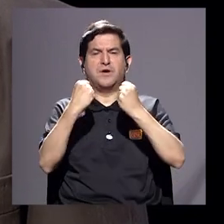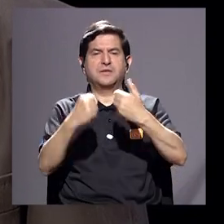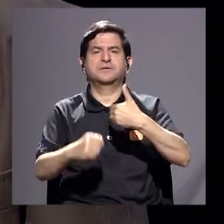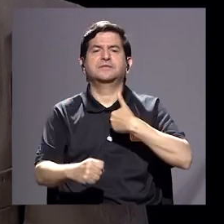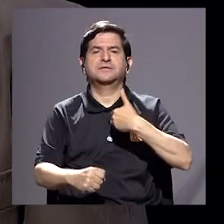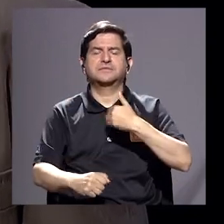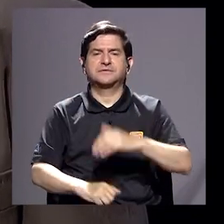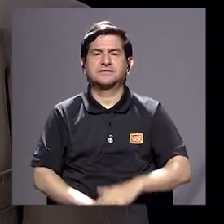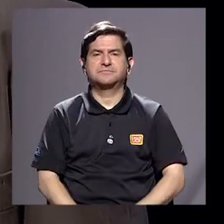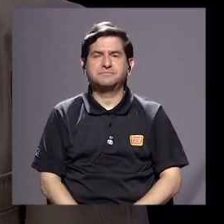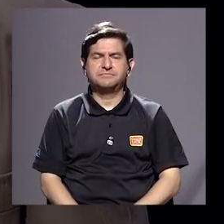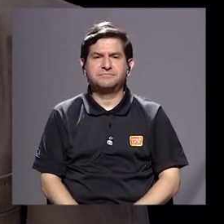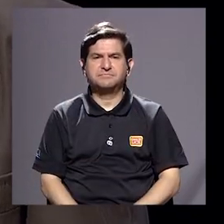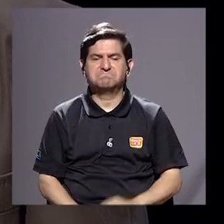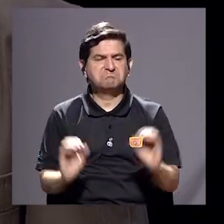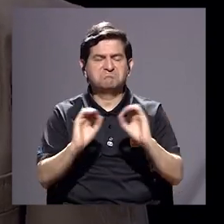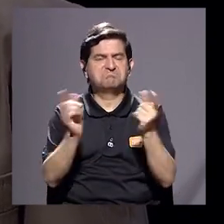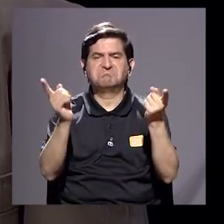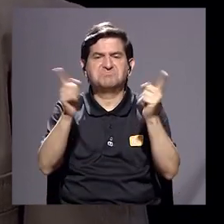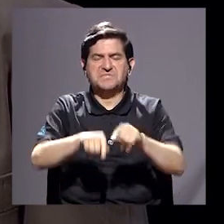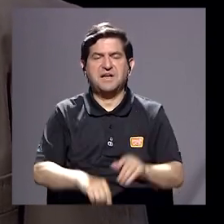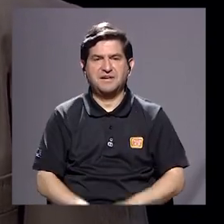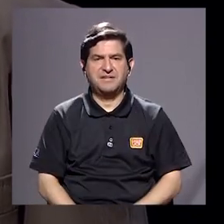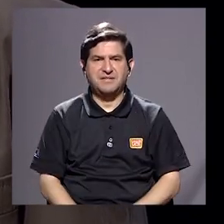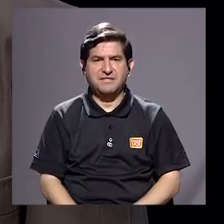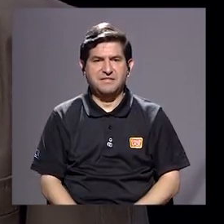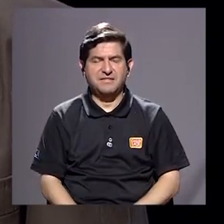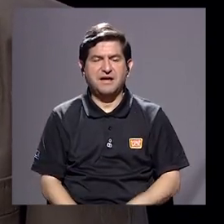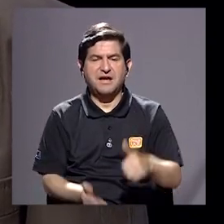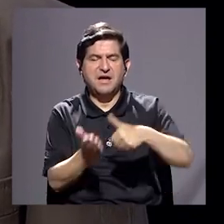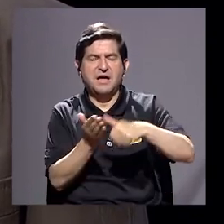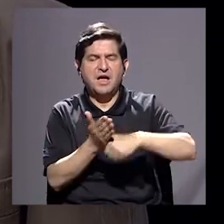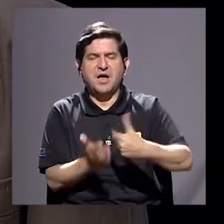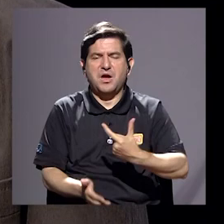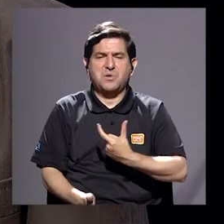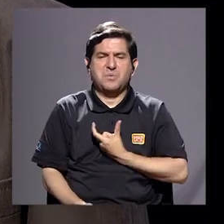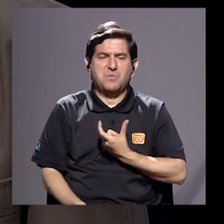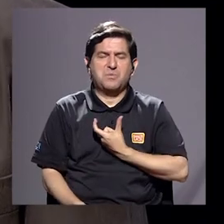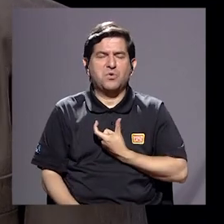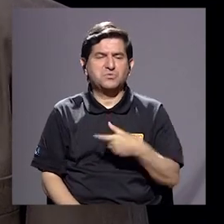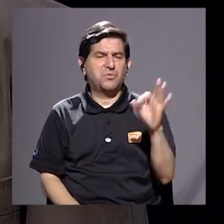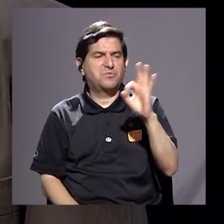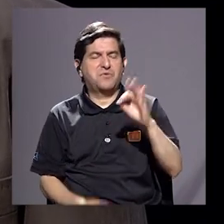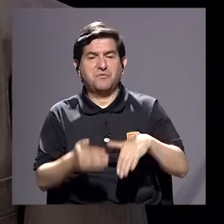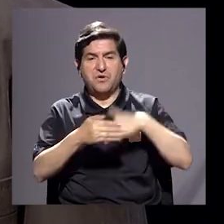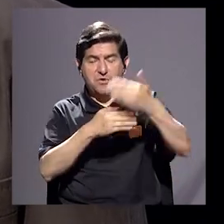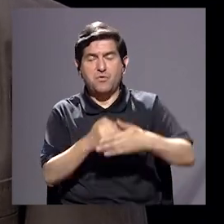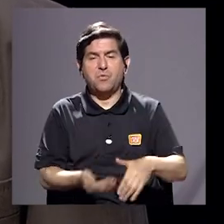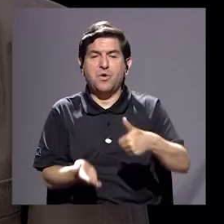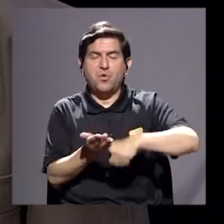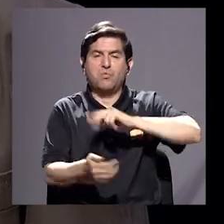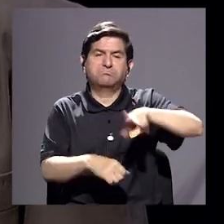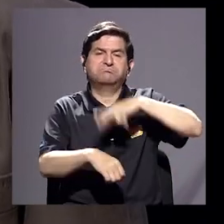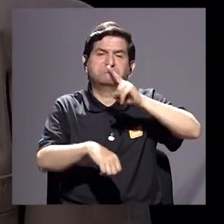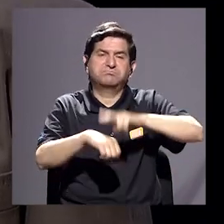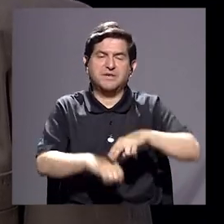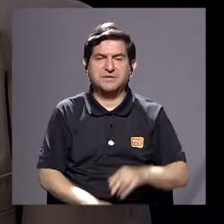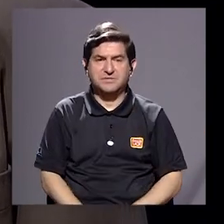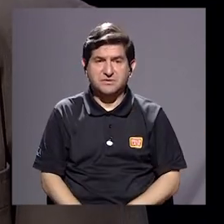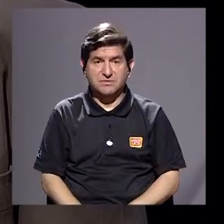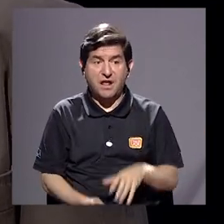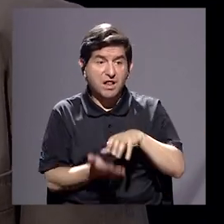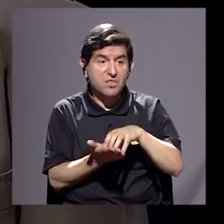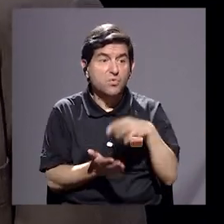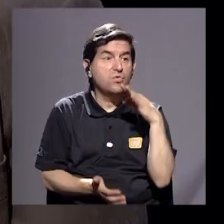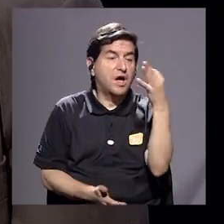tenemos él no va a pasar nada va ahorita de innovación lecciones municipales el otro año febrero y después viene las elecciones nacionales la duda quién